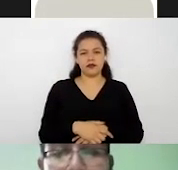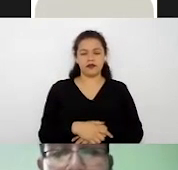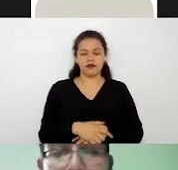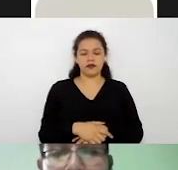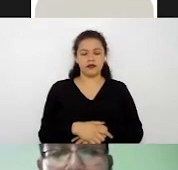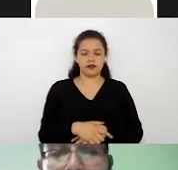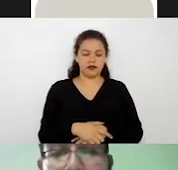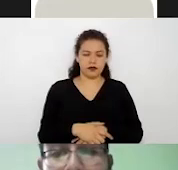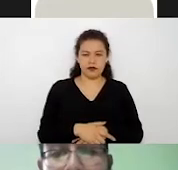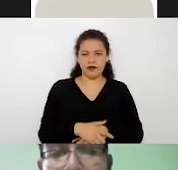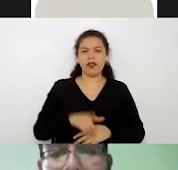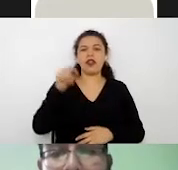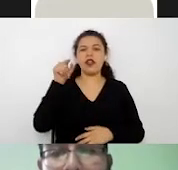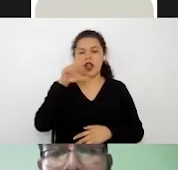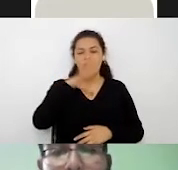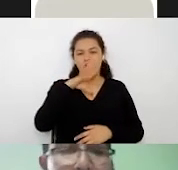encontrar la